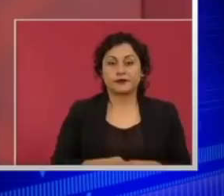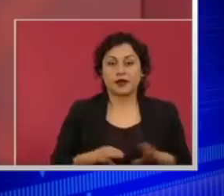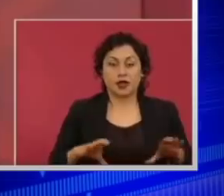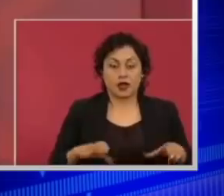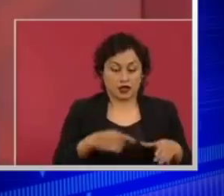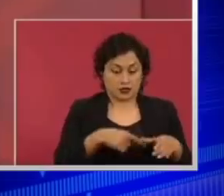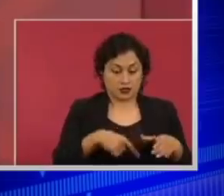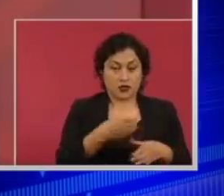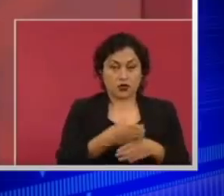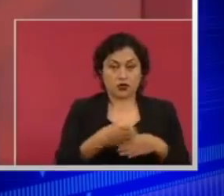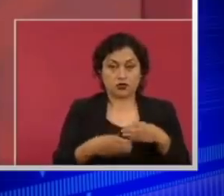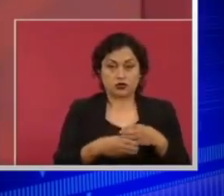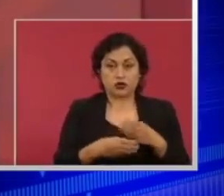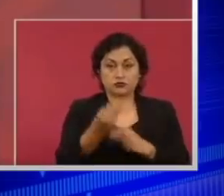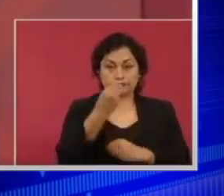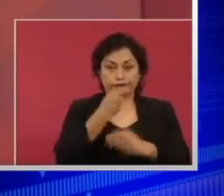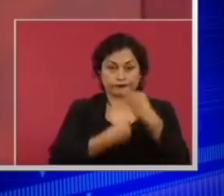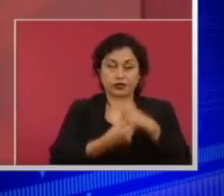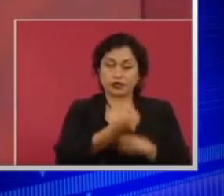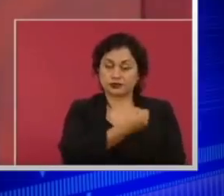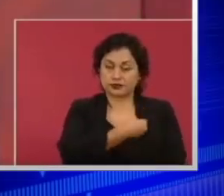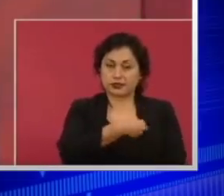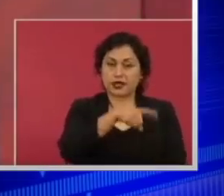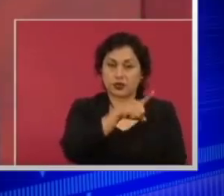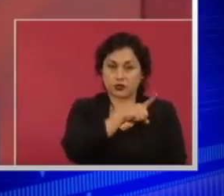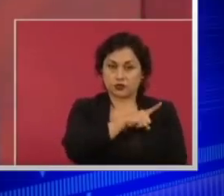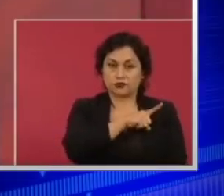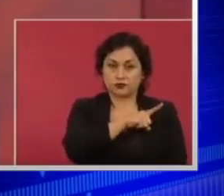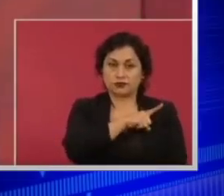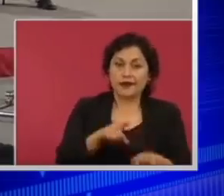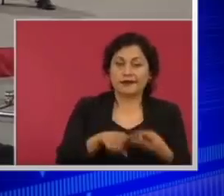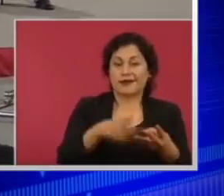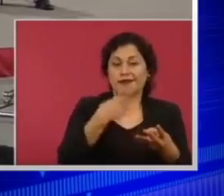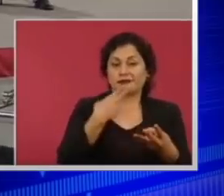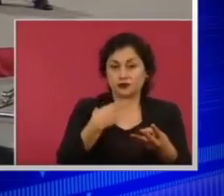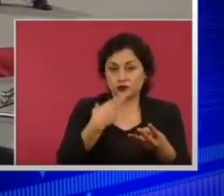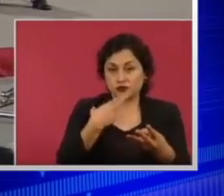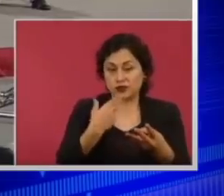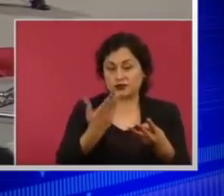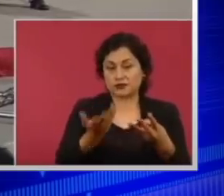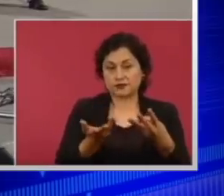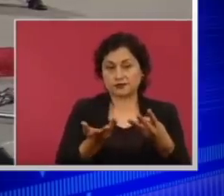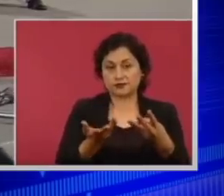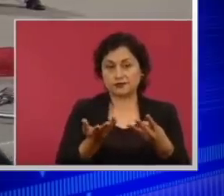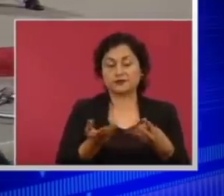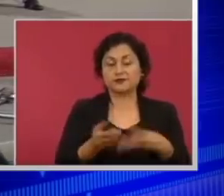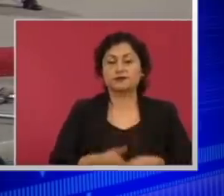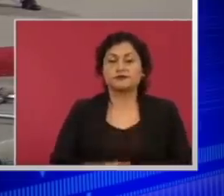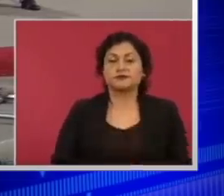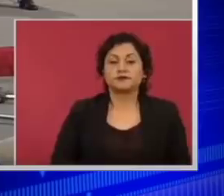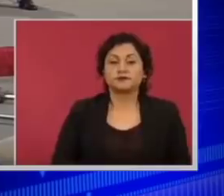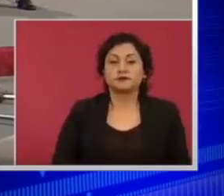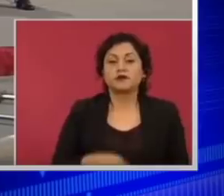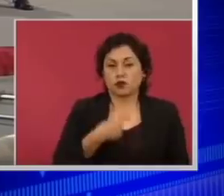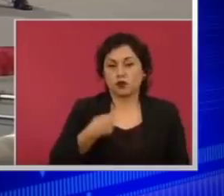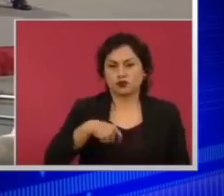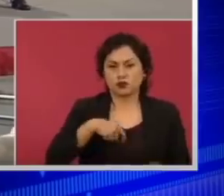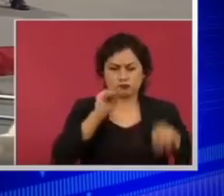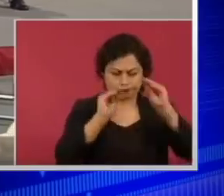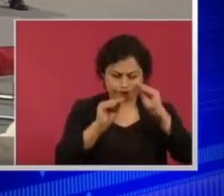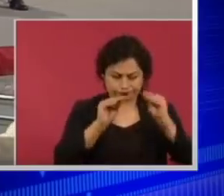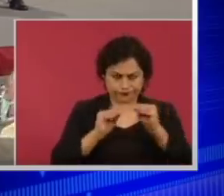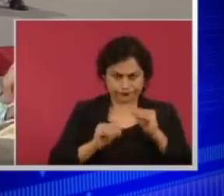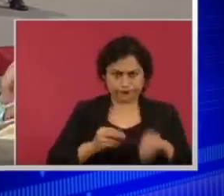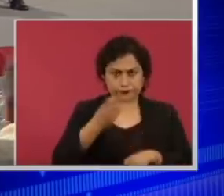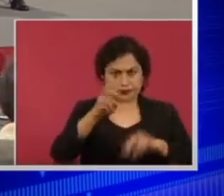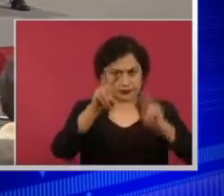nutricional con equilibrio vamos a trabajar sobre eso